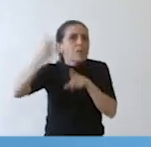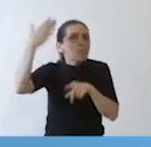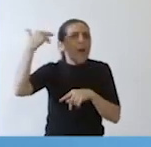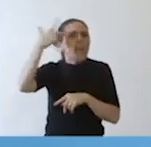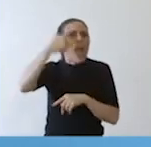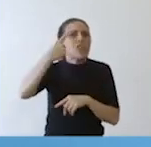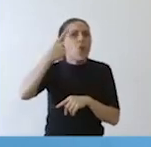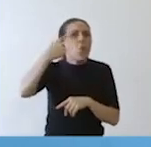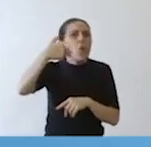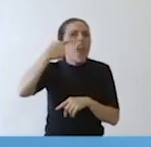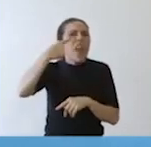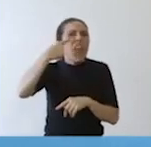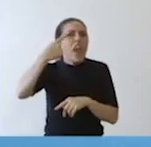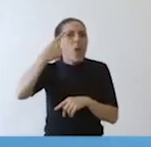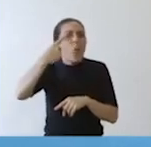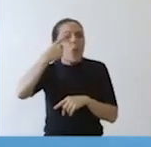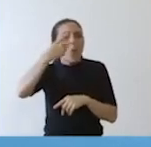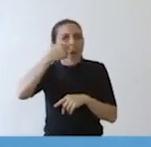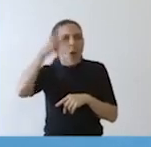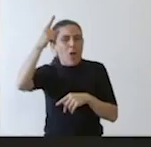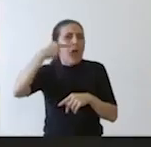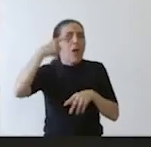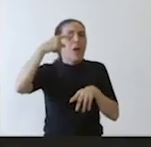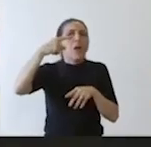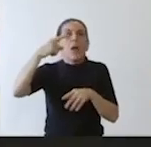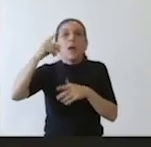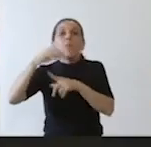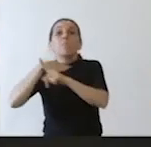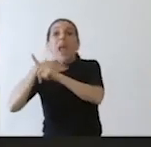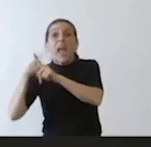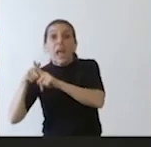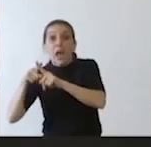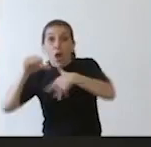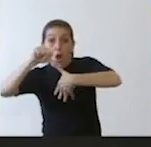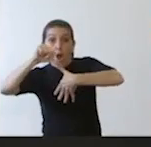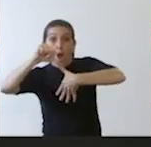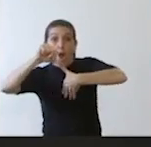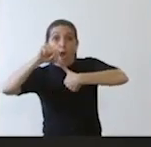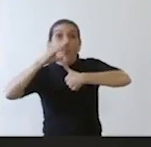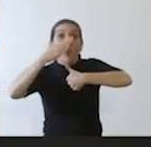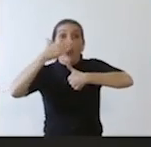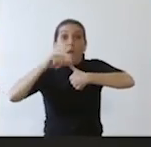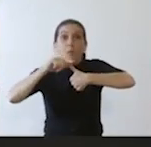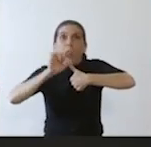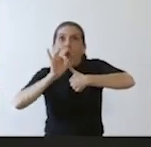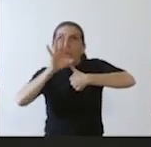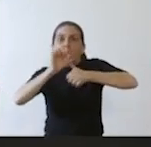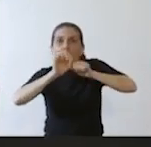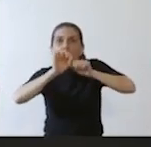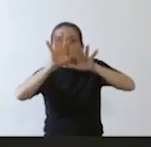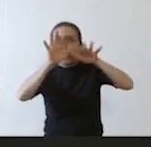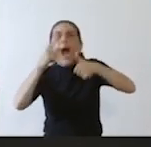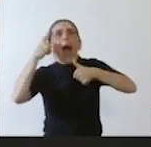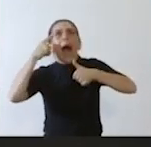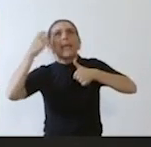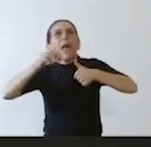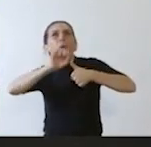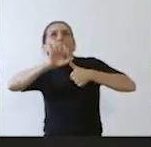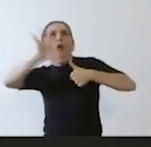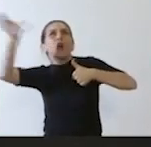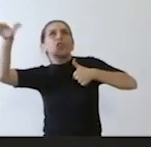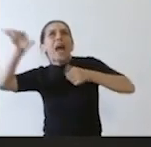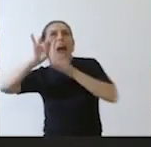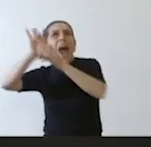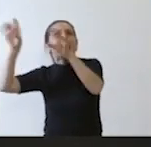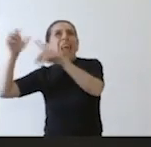H1N1 cuando surgió en México, Estados Unidos. Estaba todo el mundo esperando que surgiera en Asia y de pronto surgió en México, Estados Unidos, y a la América, a